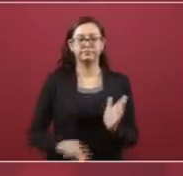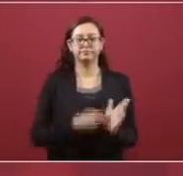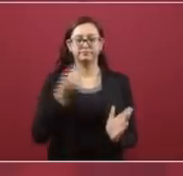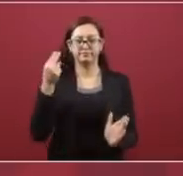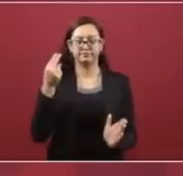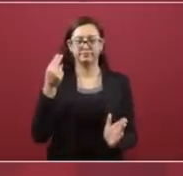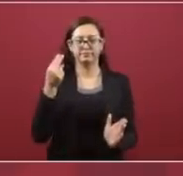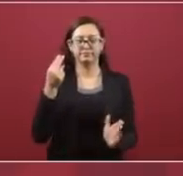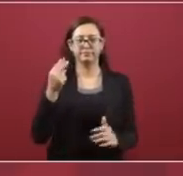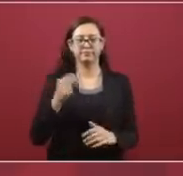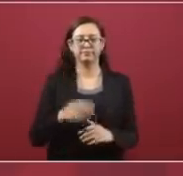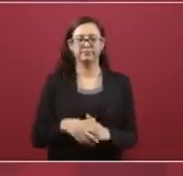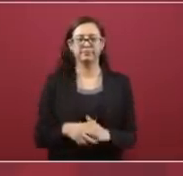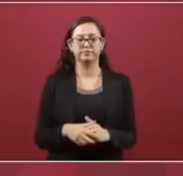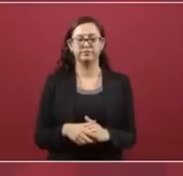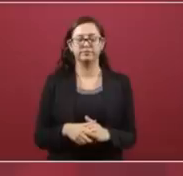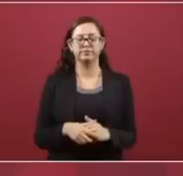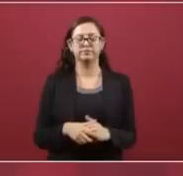para